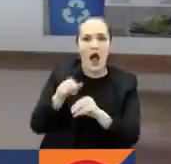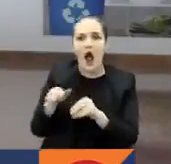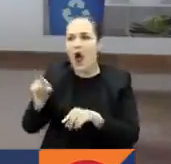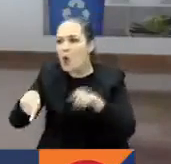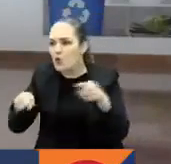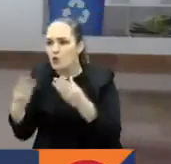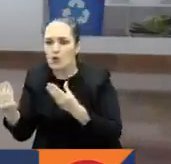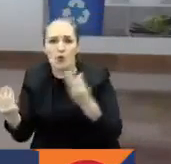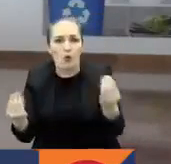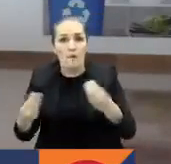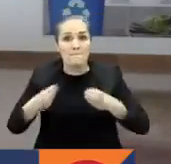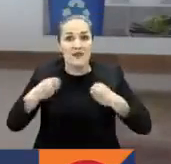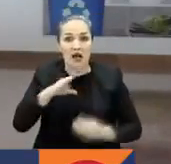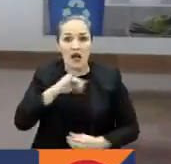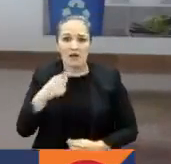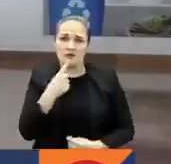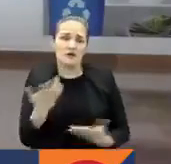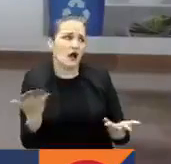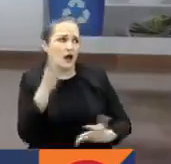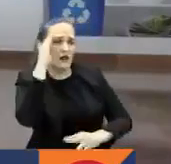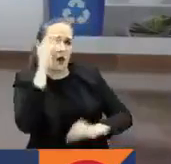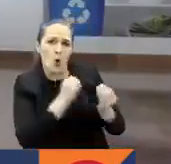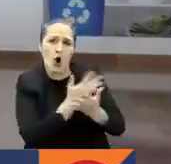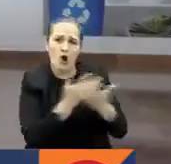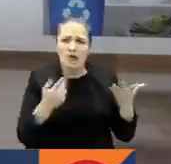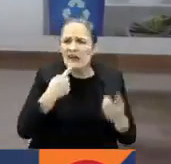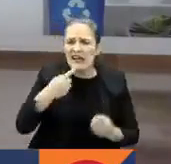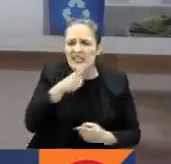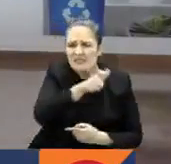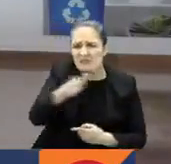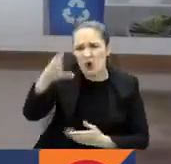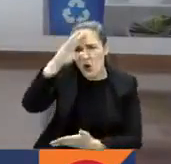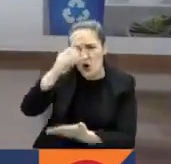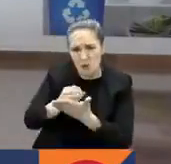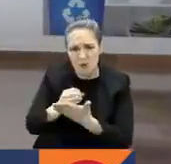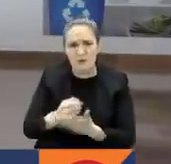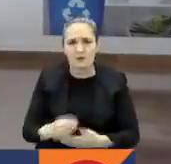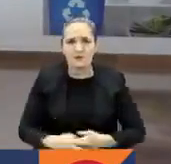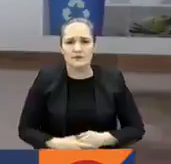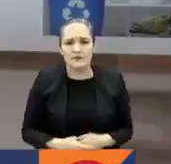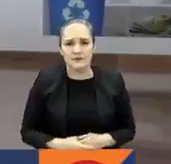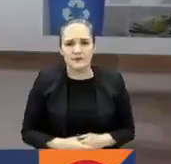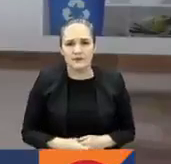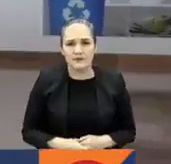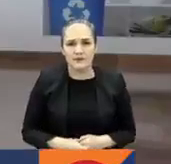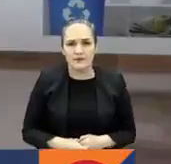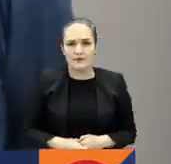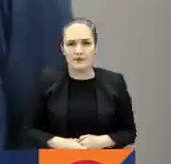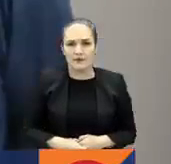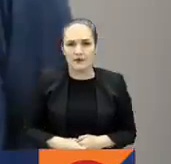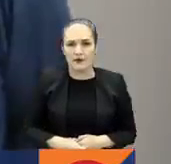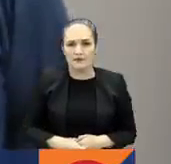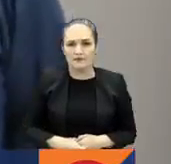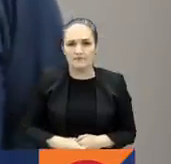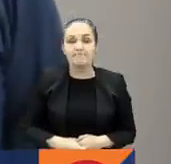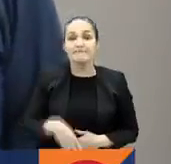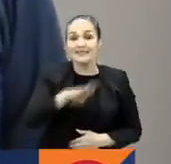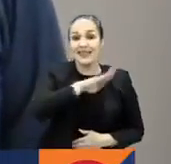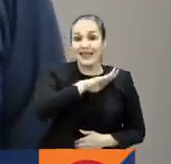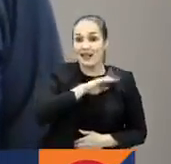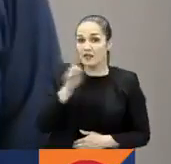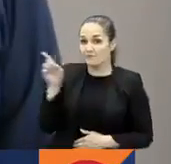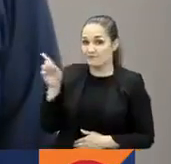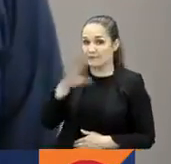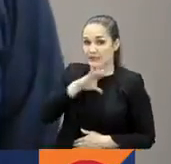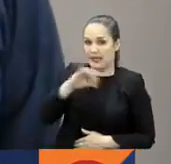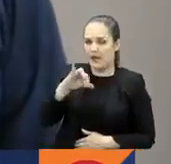sectores, incluso de los habitantes de Cali, frente a las posibles nuevas medidas que se adopten en las próximas horas. El alcalde de Cali aseguró